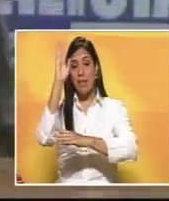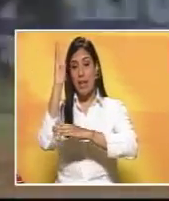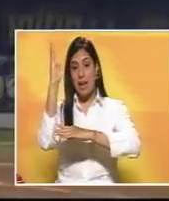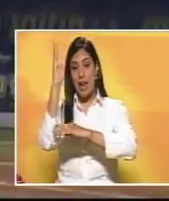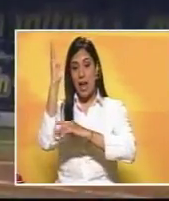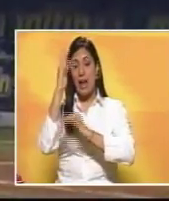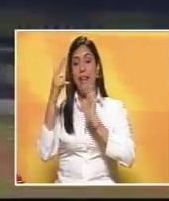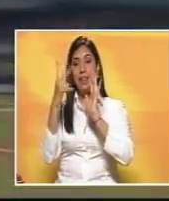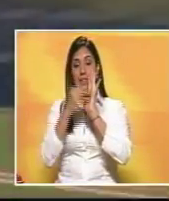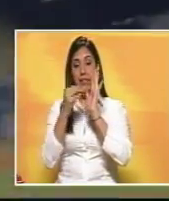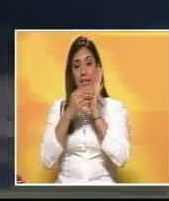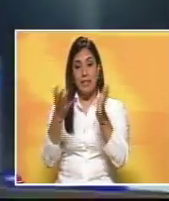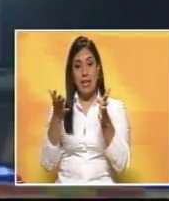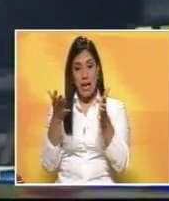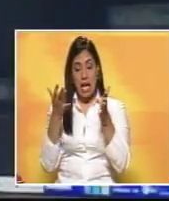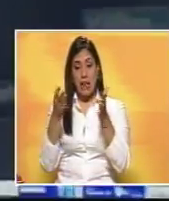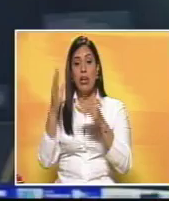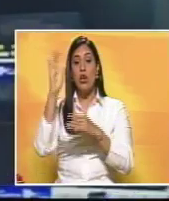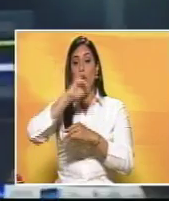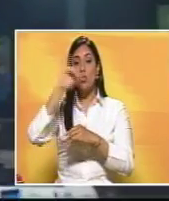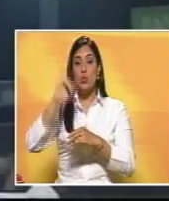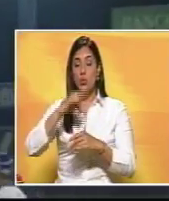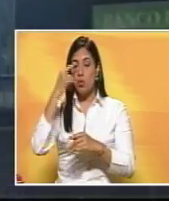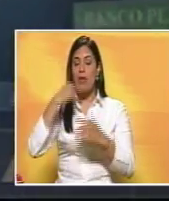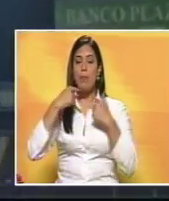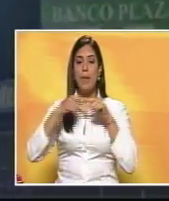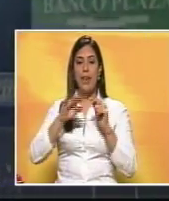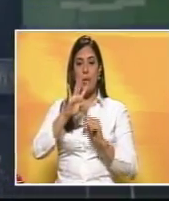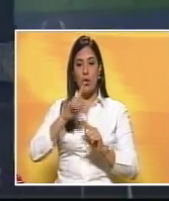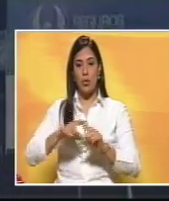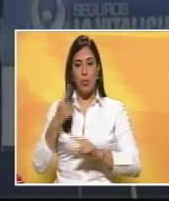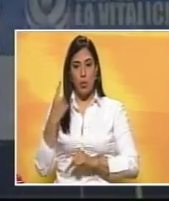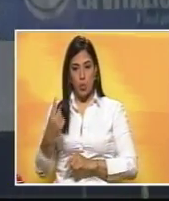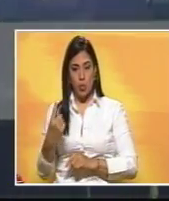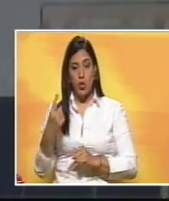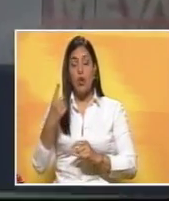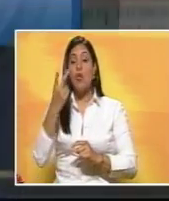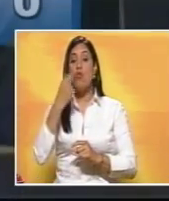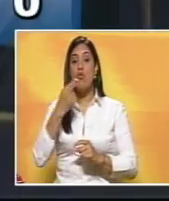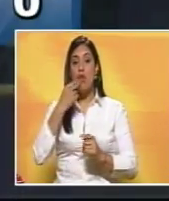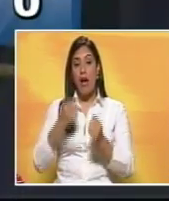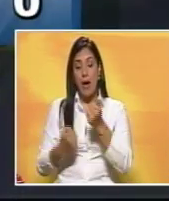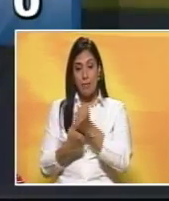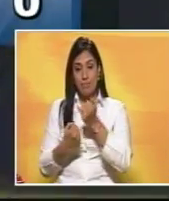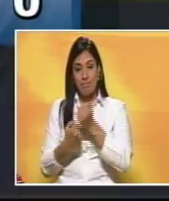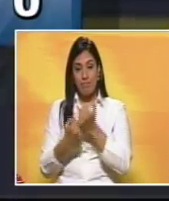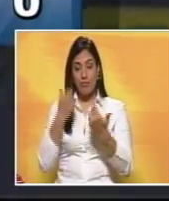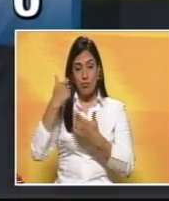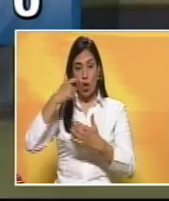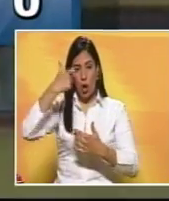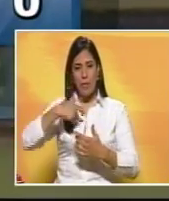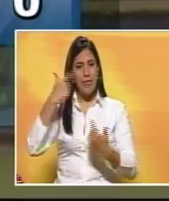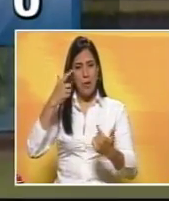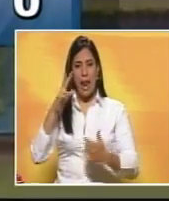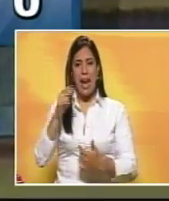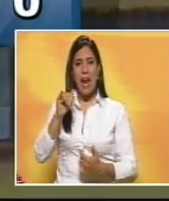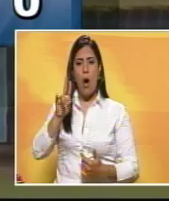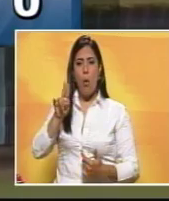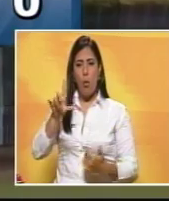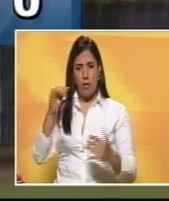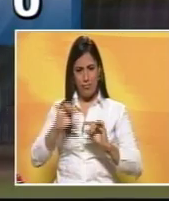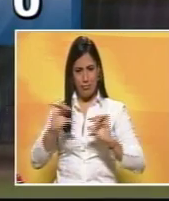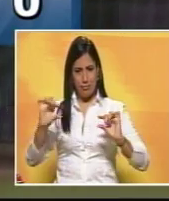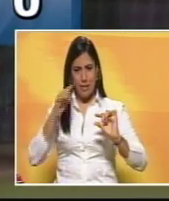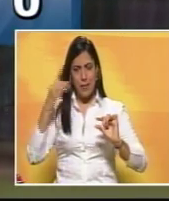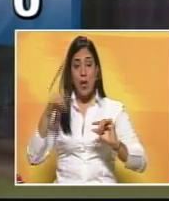tercera victoria al hilo tras vencer a Águilas del Zulia 4 carreras por 1. Los Pájaros Rojos se apoyaron en el brazo de Raúl Rivero, quien lanzó 6 entradas, en las